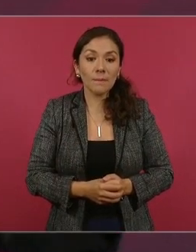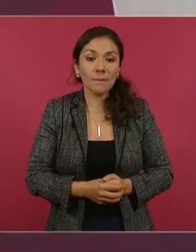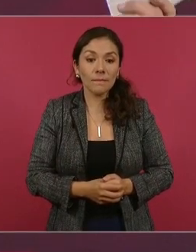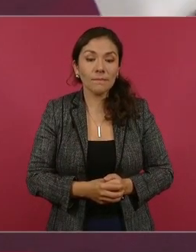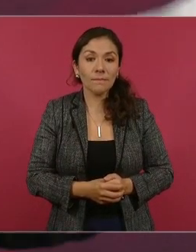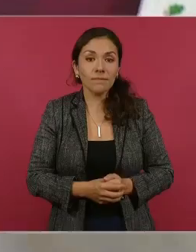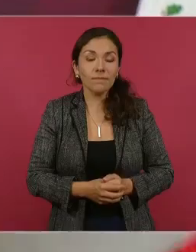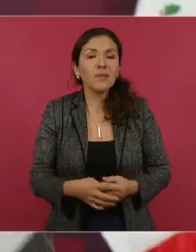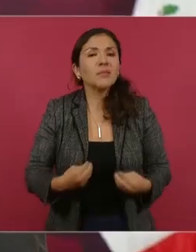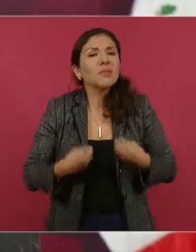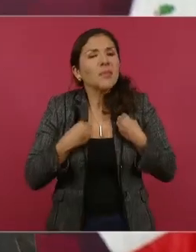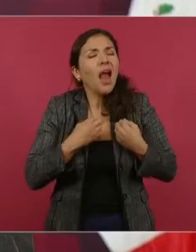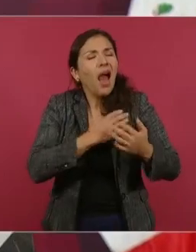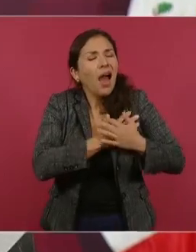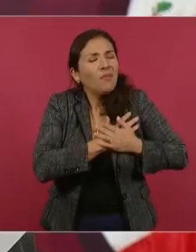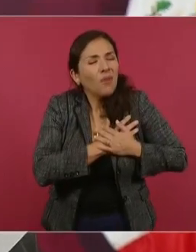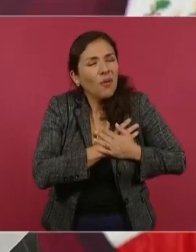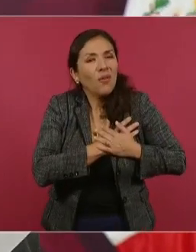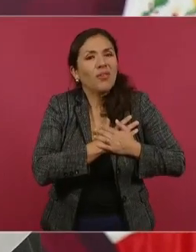Ser amorosos.